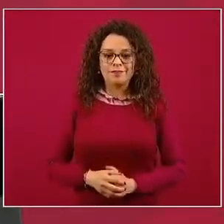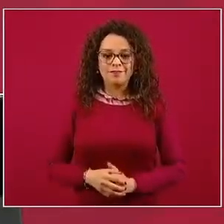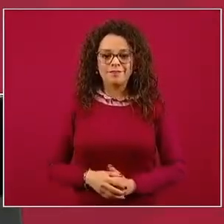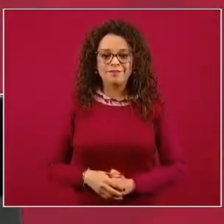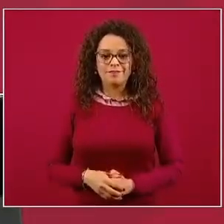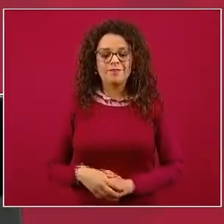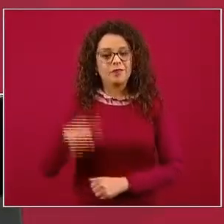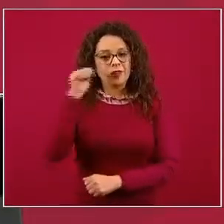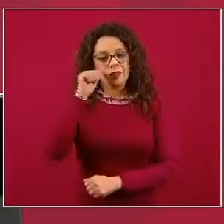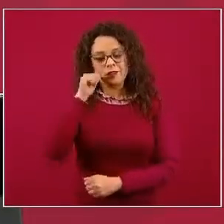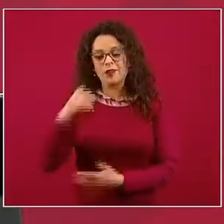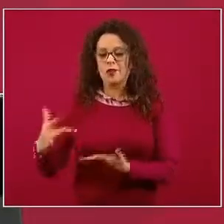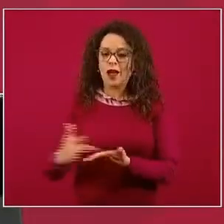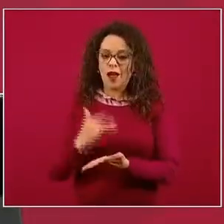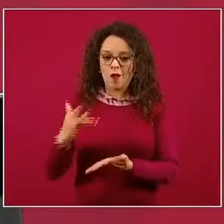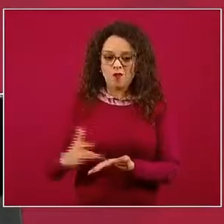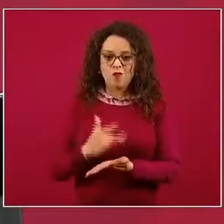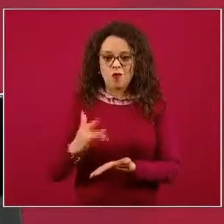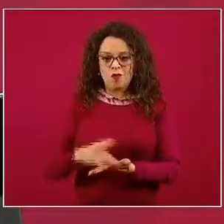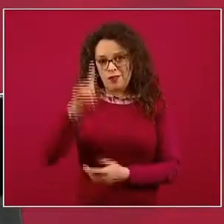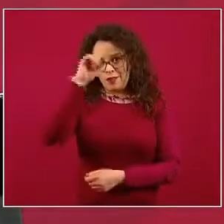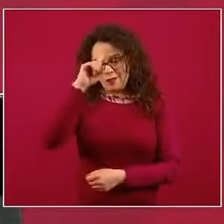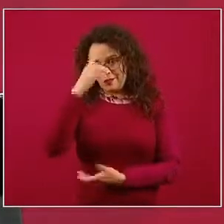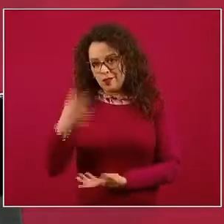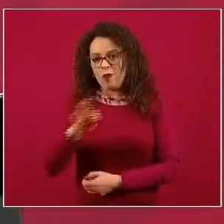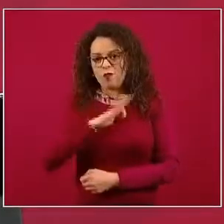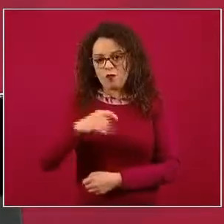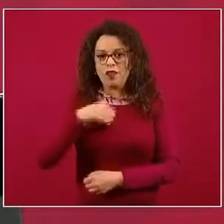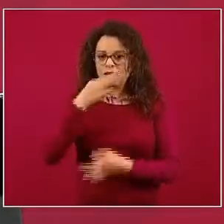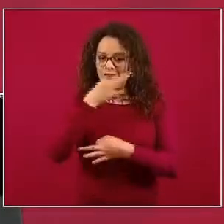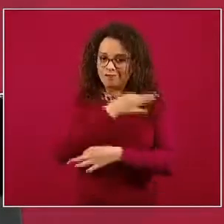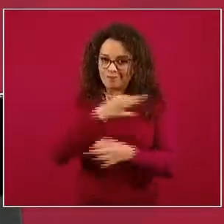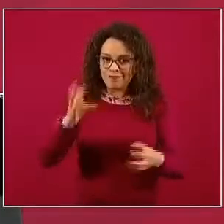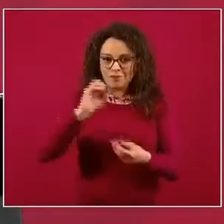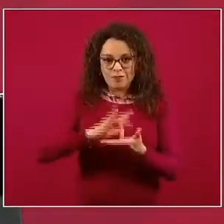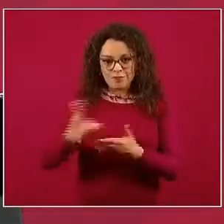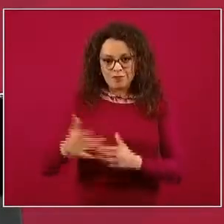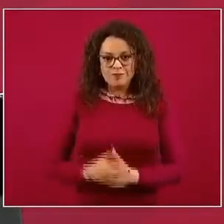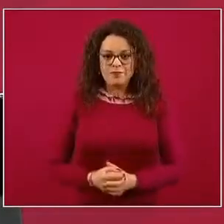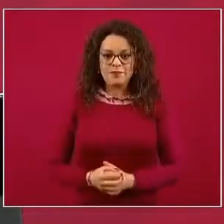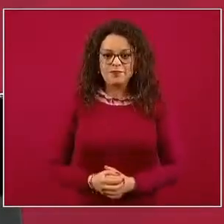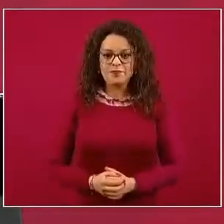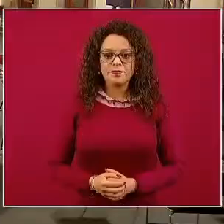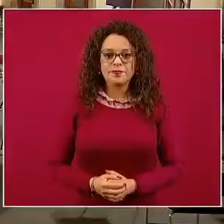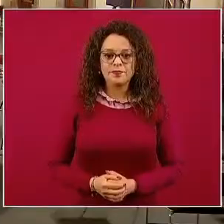siempre nos asisten, nos apoyan y nos permiten dar estos mensajes. Muchas gracias. Gracias.